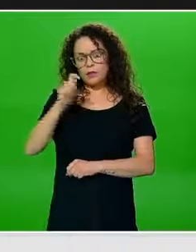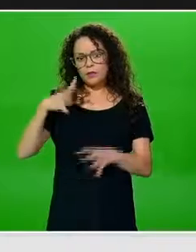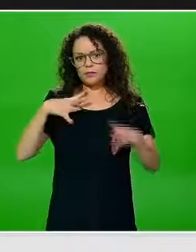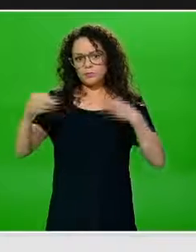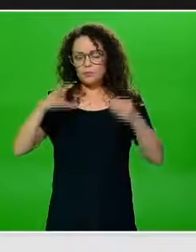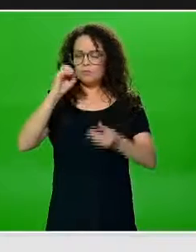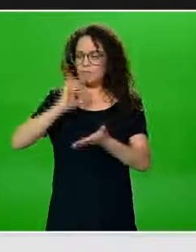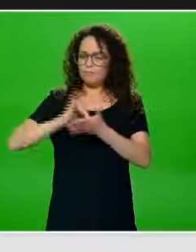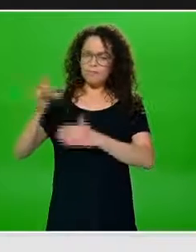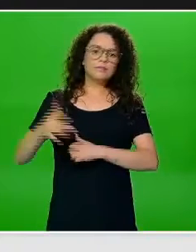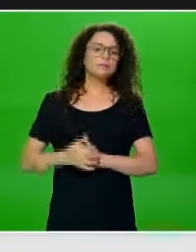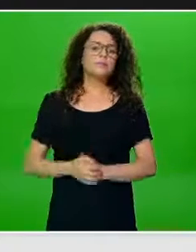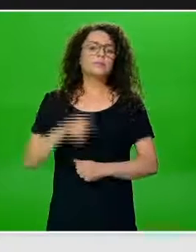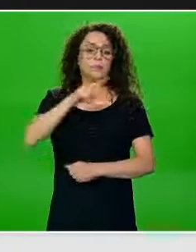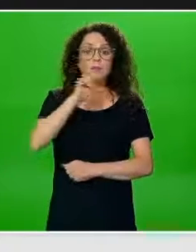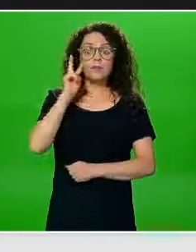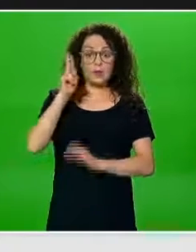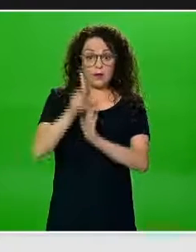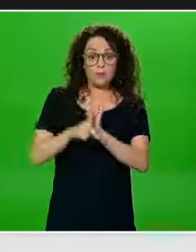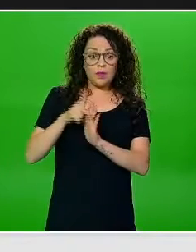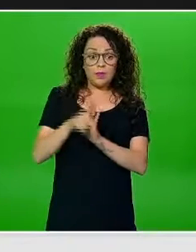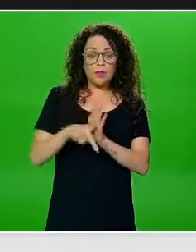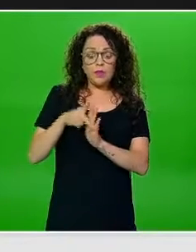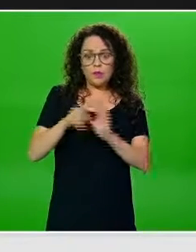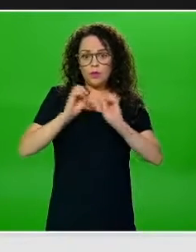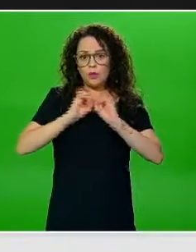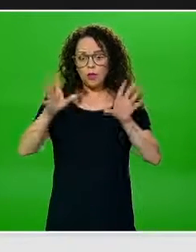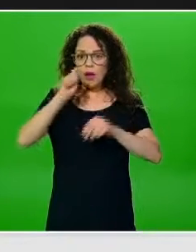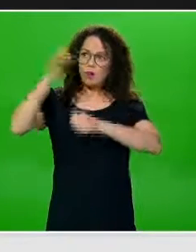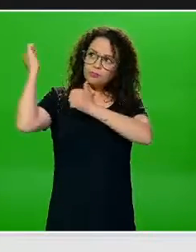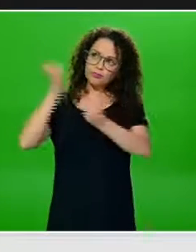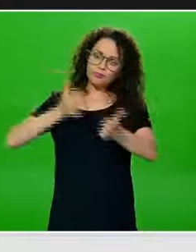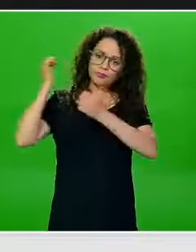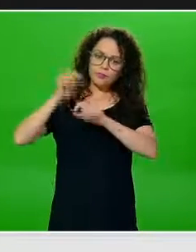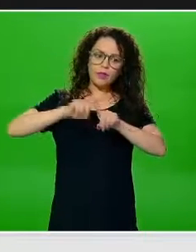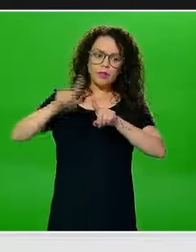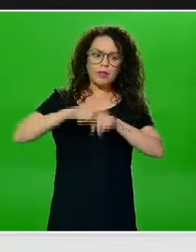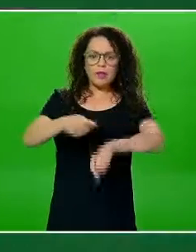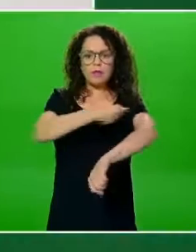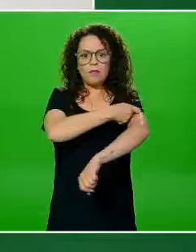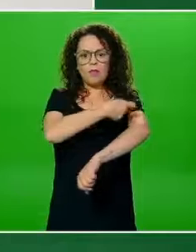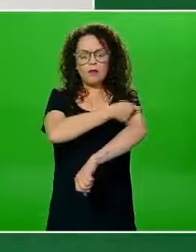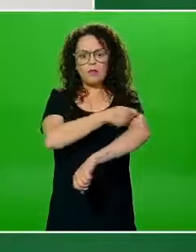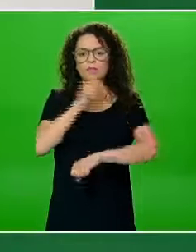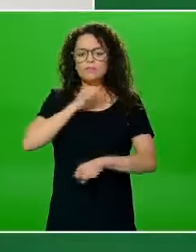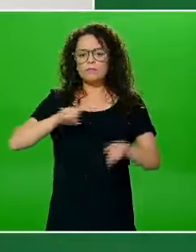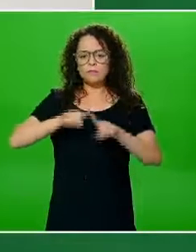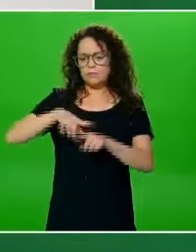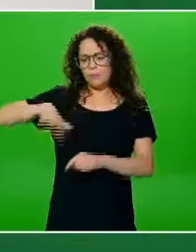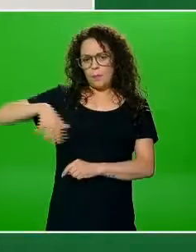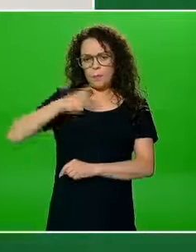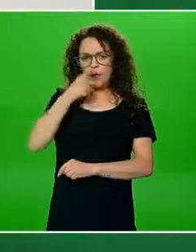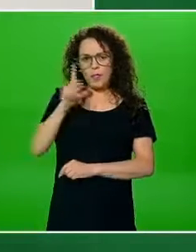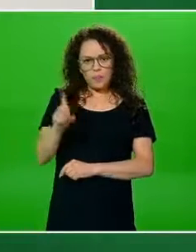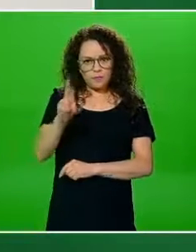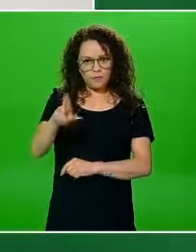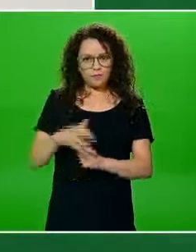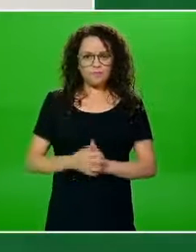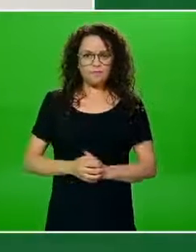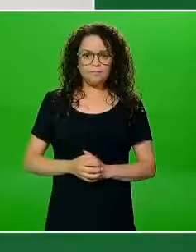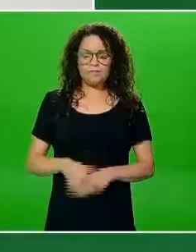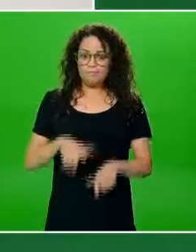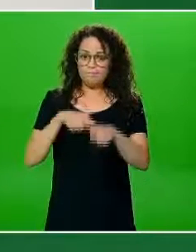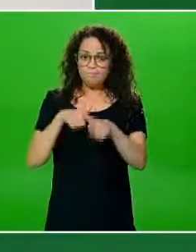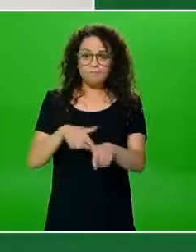Y pues como pudimos ver en el video, el arribo de las vacunas, que como también lo acaba de mencionar el doctor, día a día de